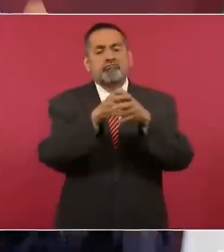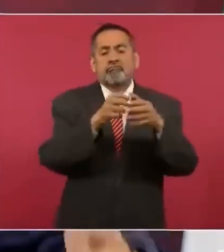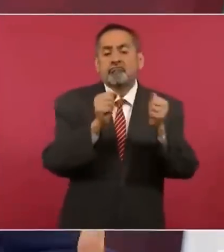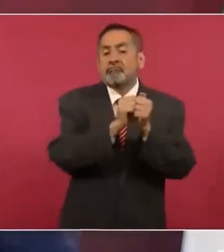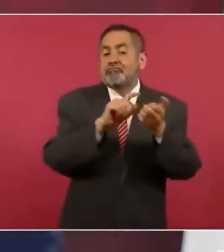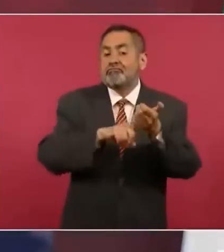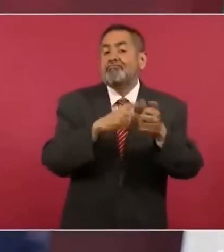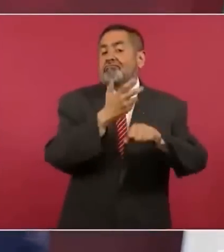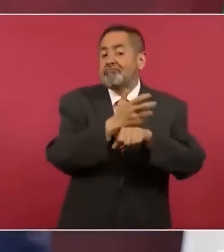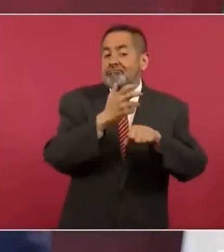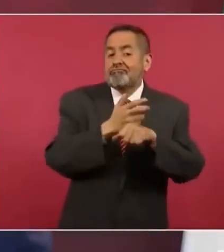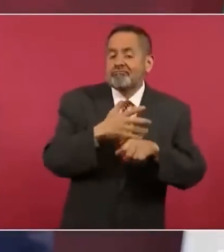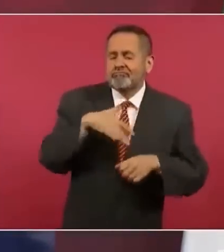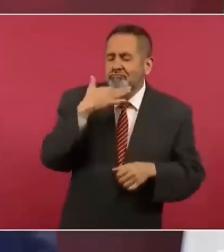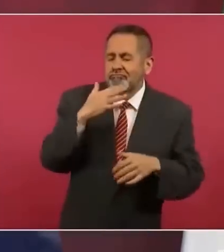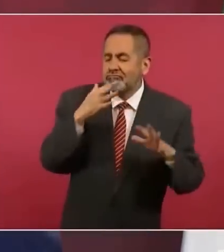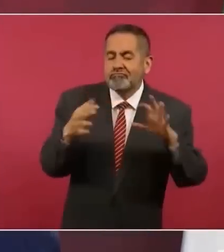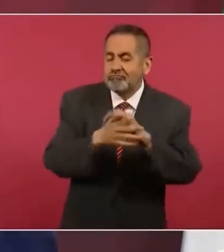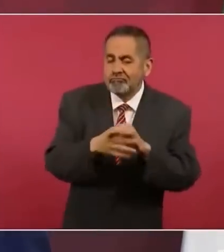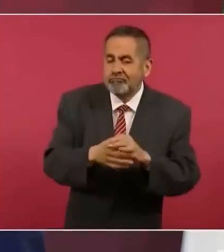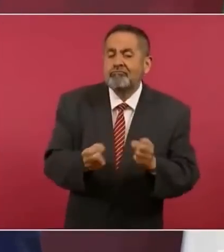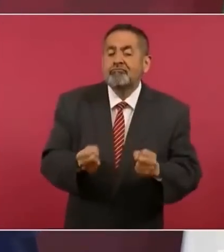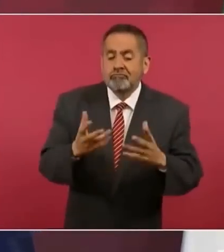estaban metidos